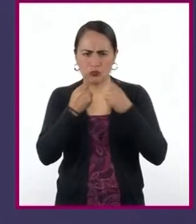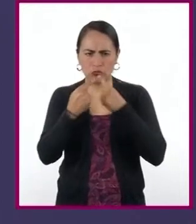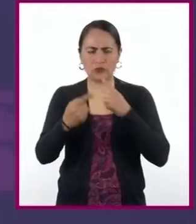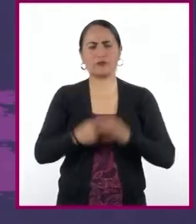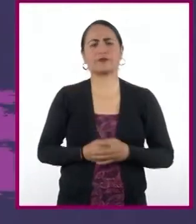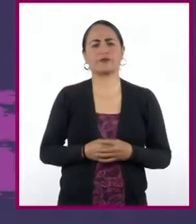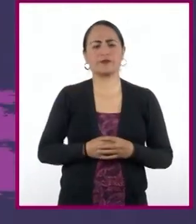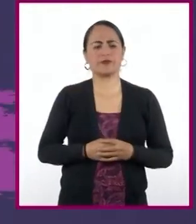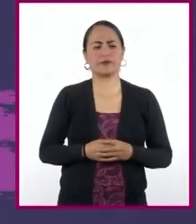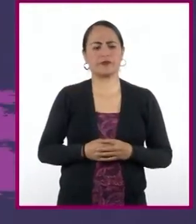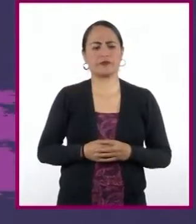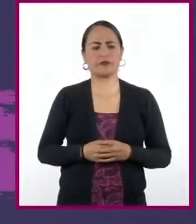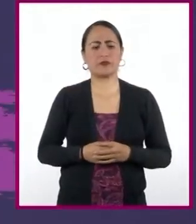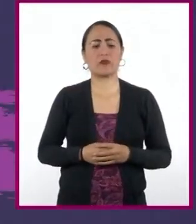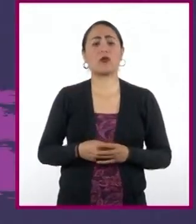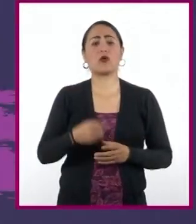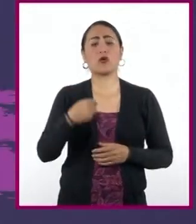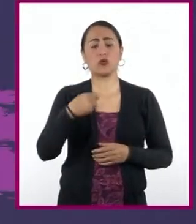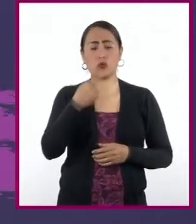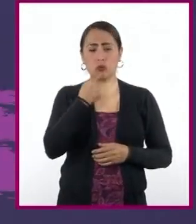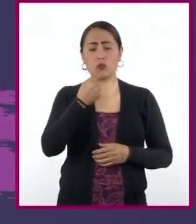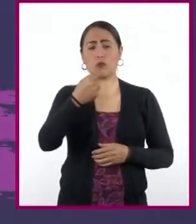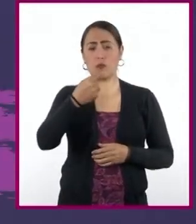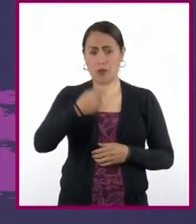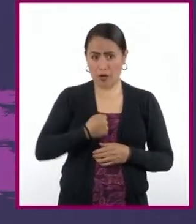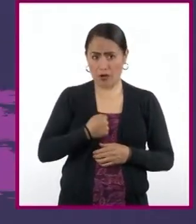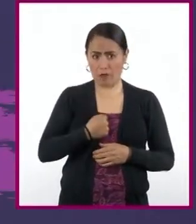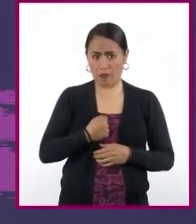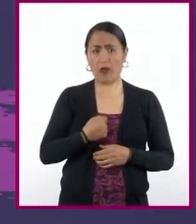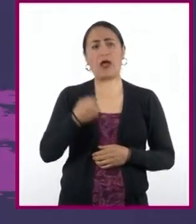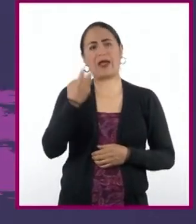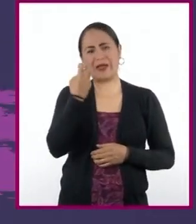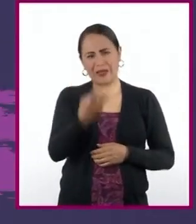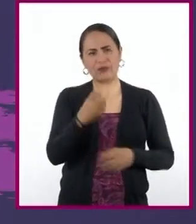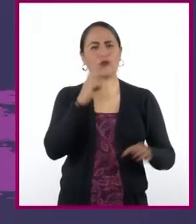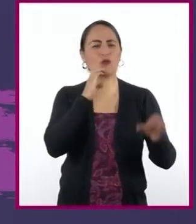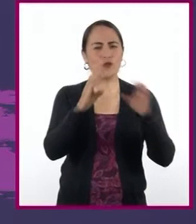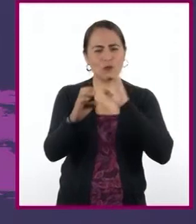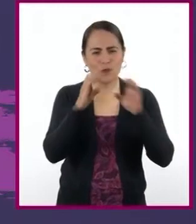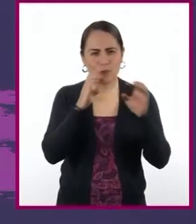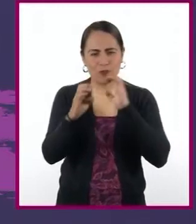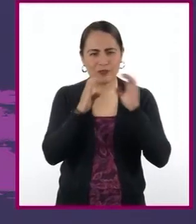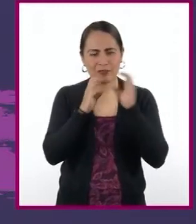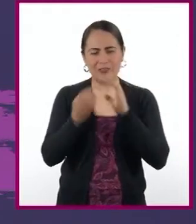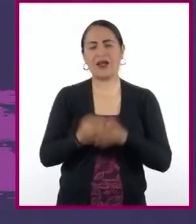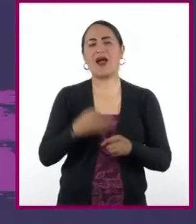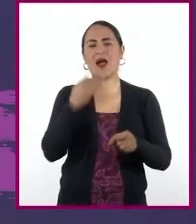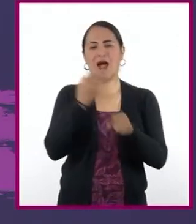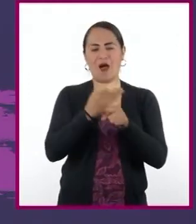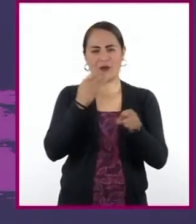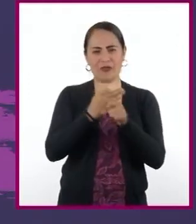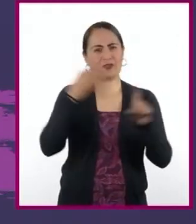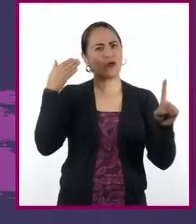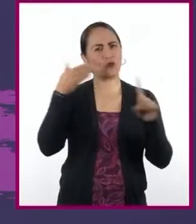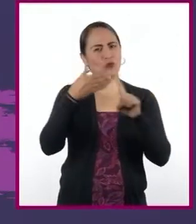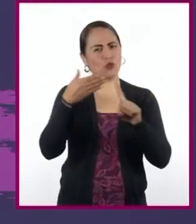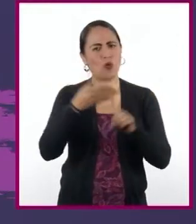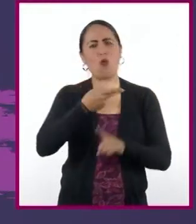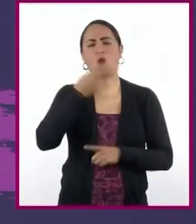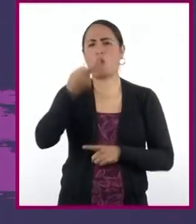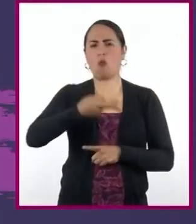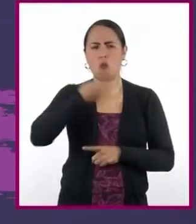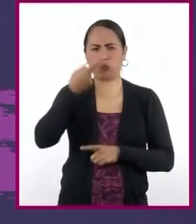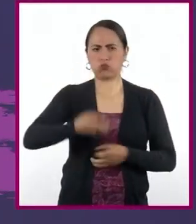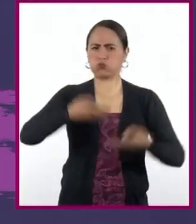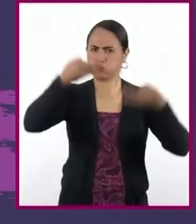sesión es Como me hables, nos comunicamos. El propósito de esta sesión es distinguir el empleo del lenguaje formal